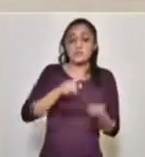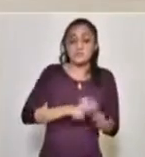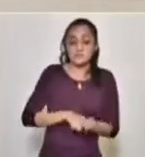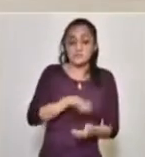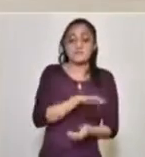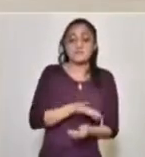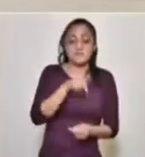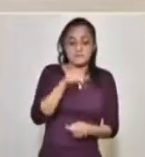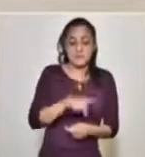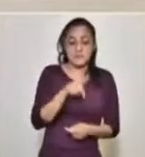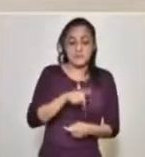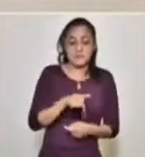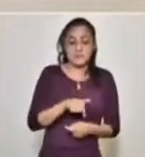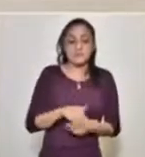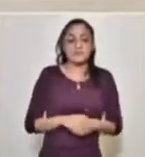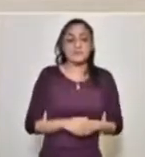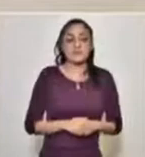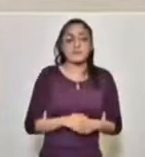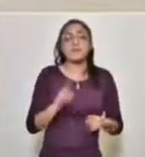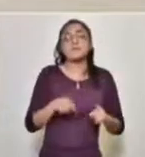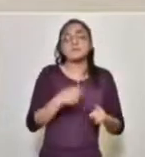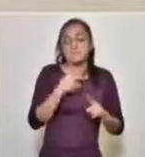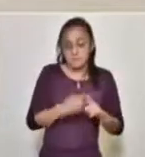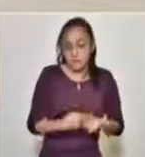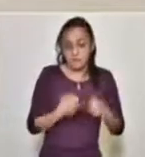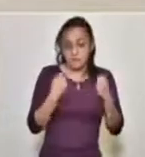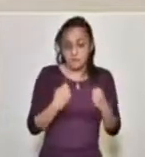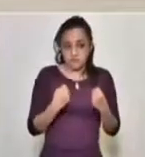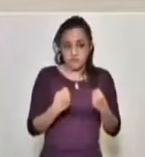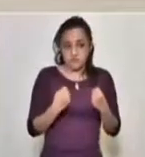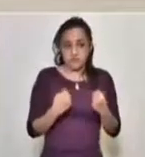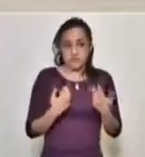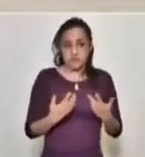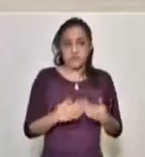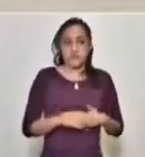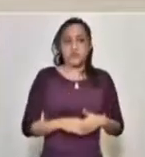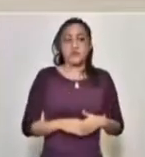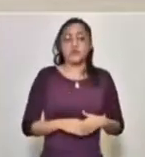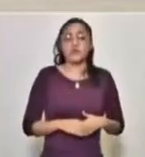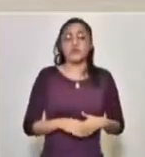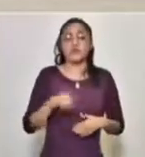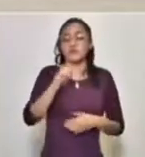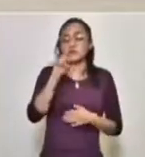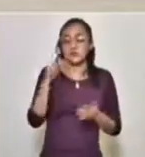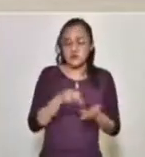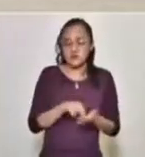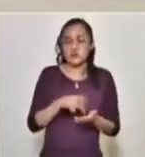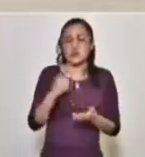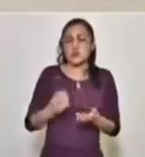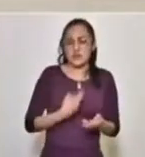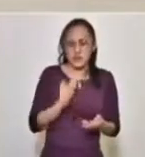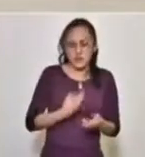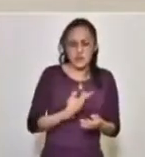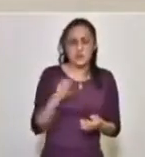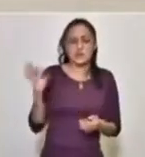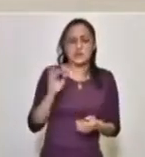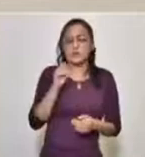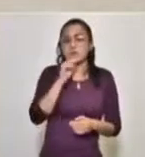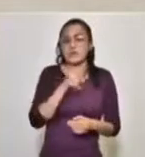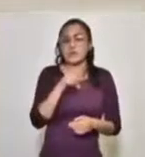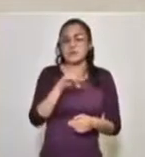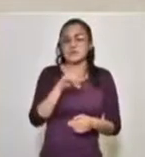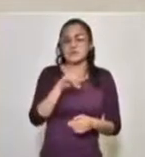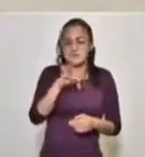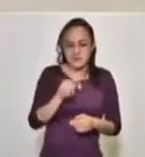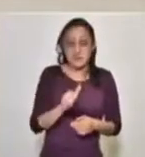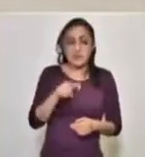interior del estado son más densamente pobladas donde estar en tehuacán teziutlán muy probablemente también en la